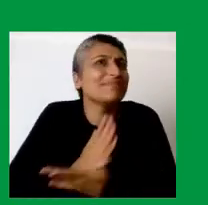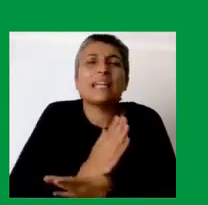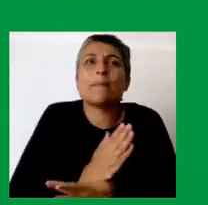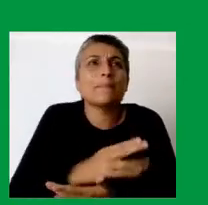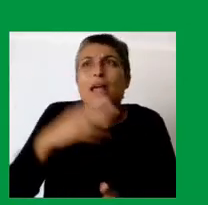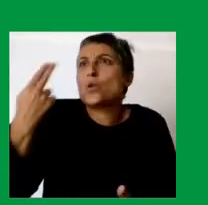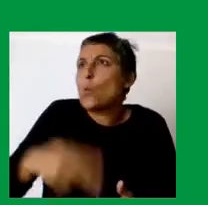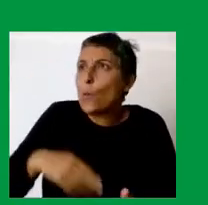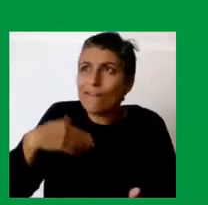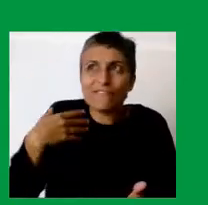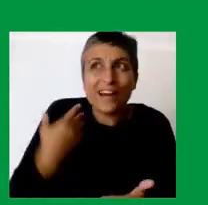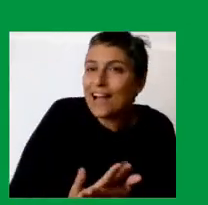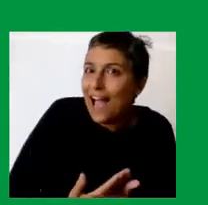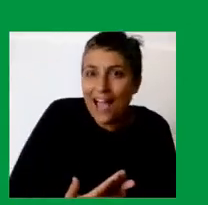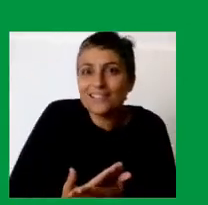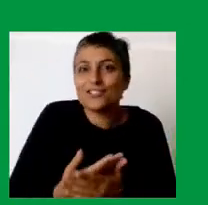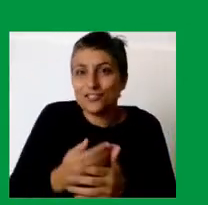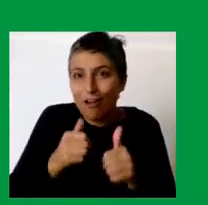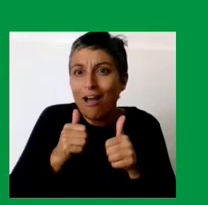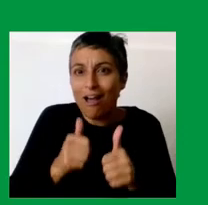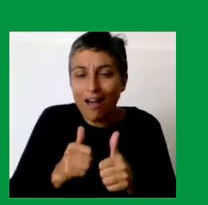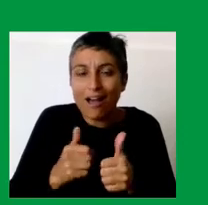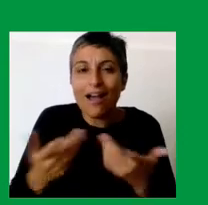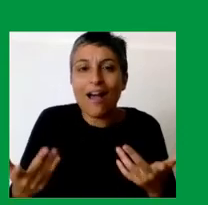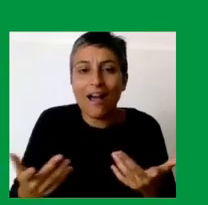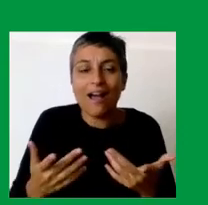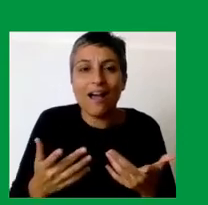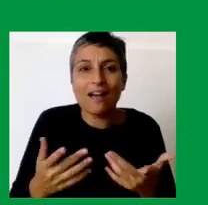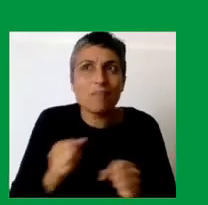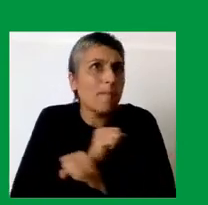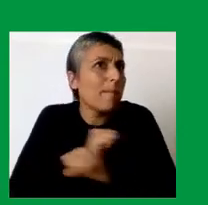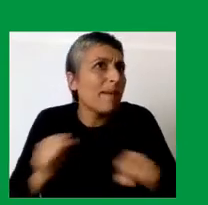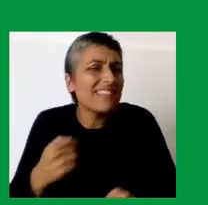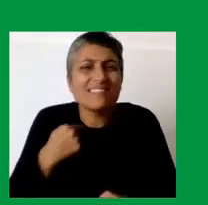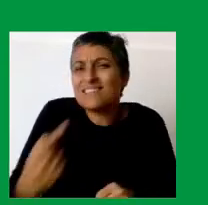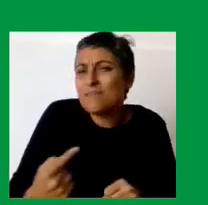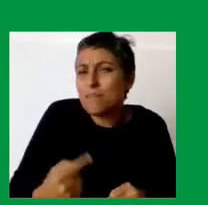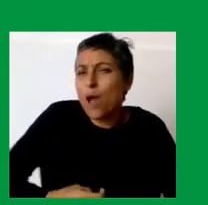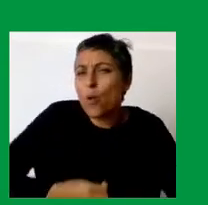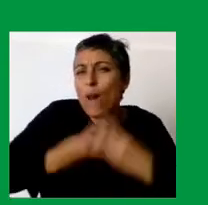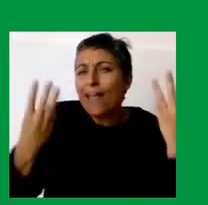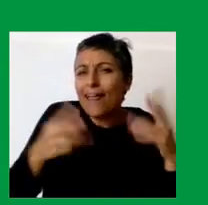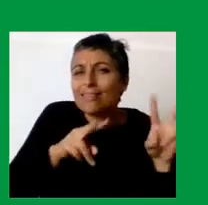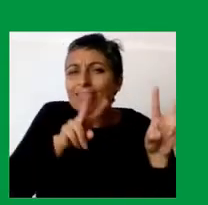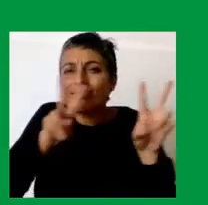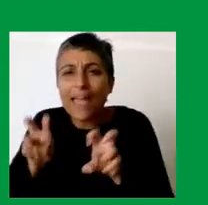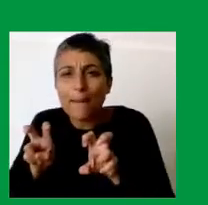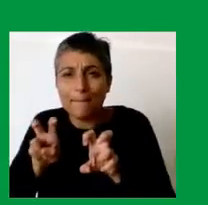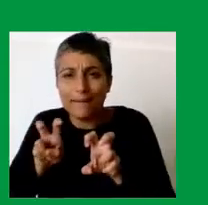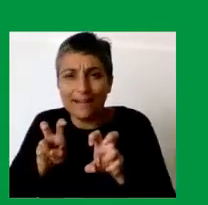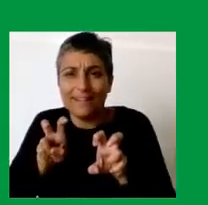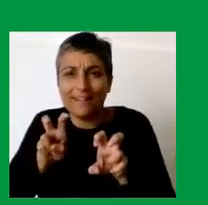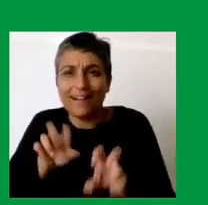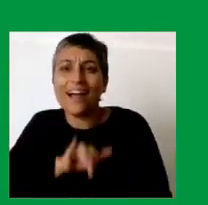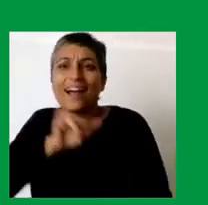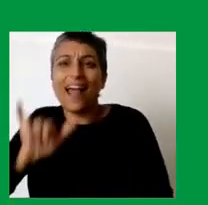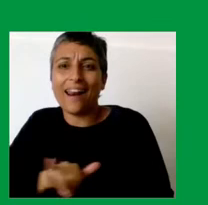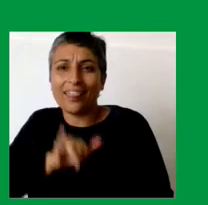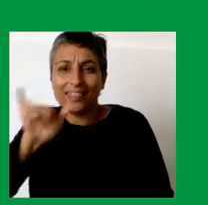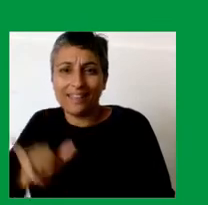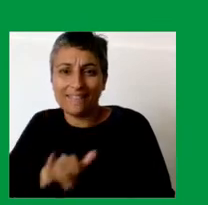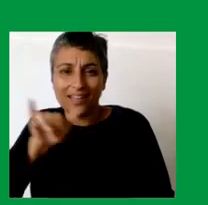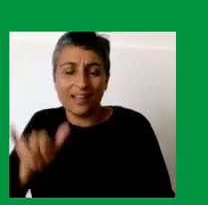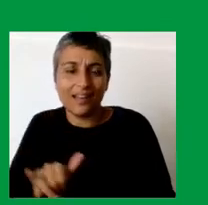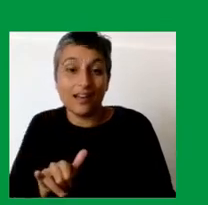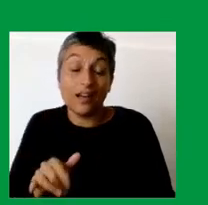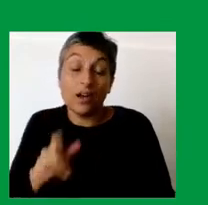¿no? Tienen tracción en las cuatro ruedas y sirven para todos los temas, atraviesan todos los temas. Y ustedes, claro,